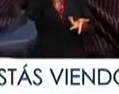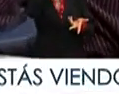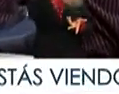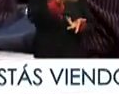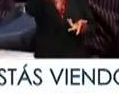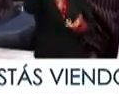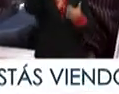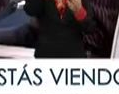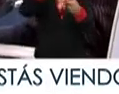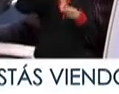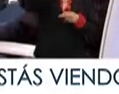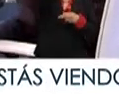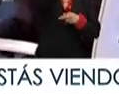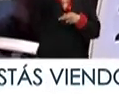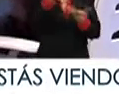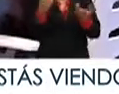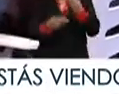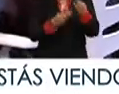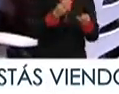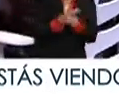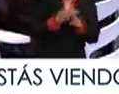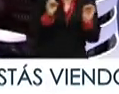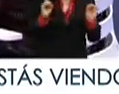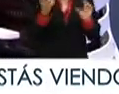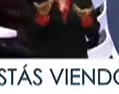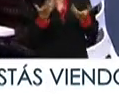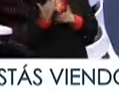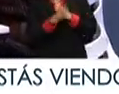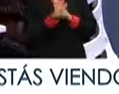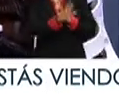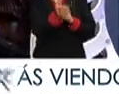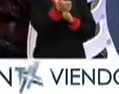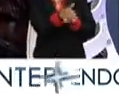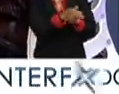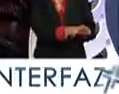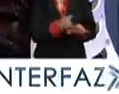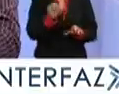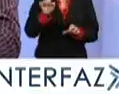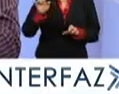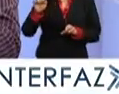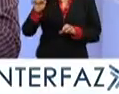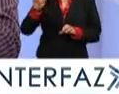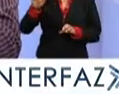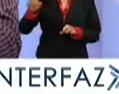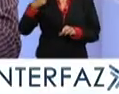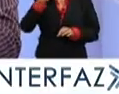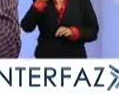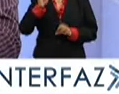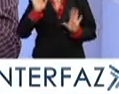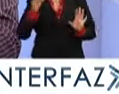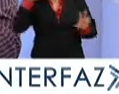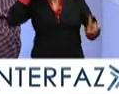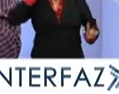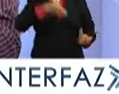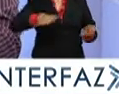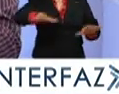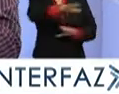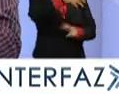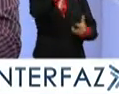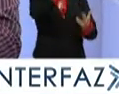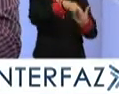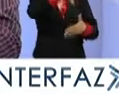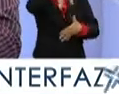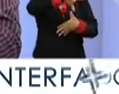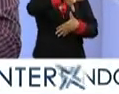alguna otra región del mundo? ¿O por lo pronto? Por lo pronto, la Secretaría de Relaciones Exteriores solo se enfoca en la región